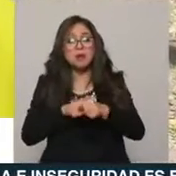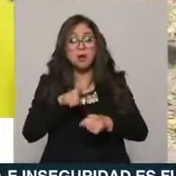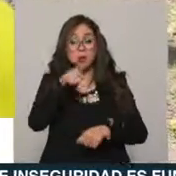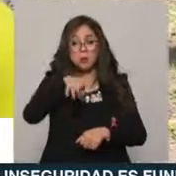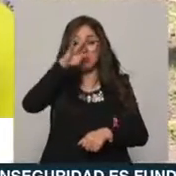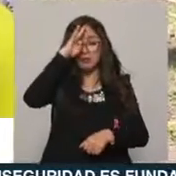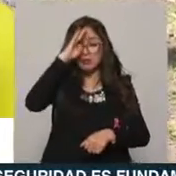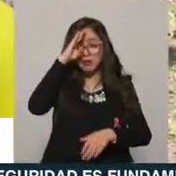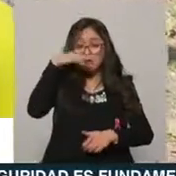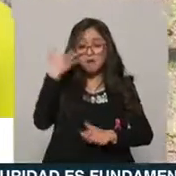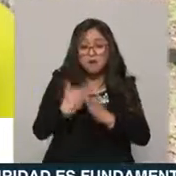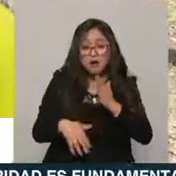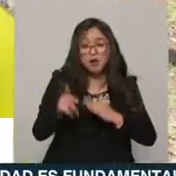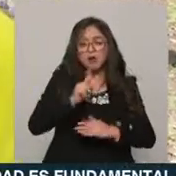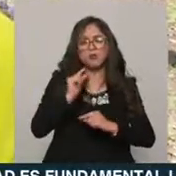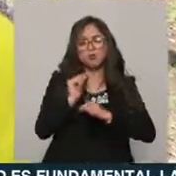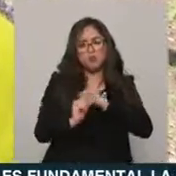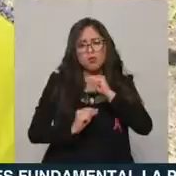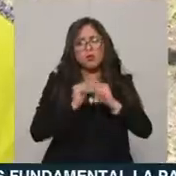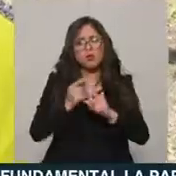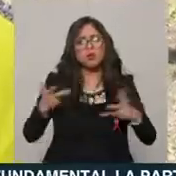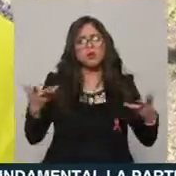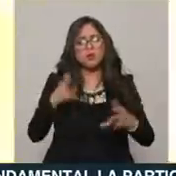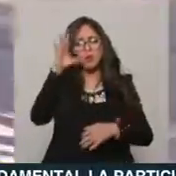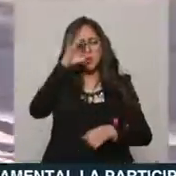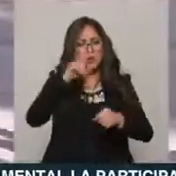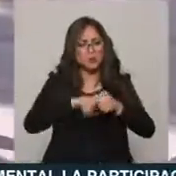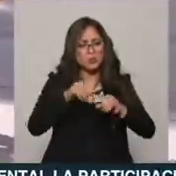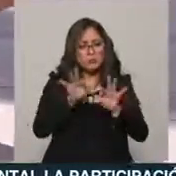seguir fomentando la cultura sobre los